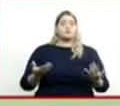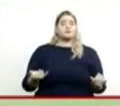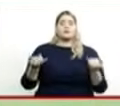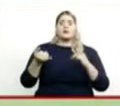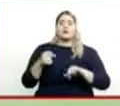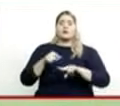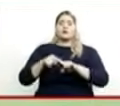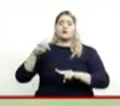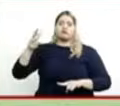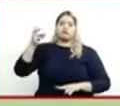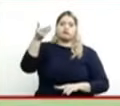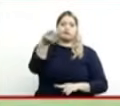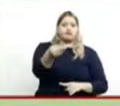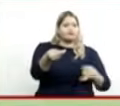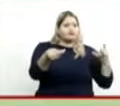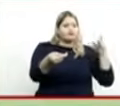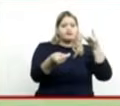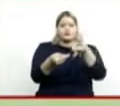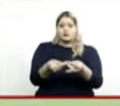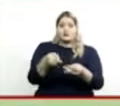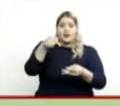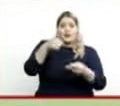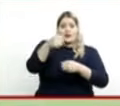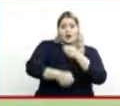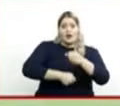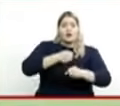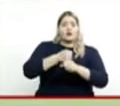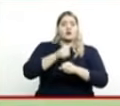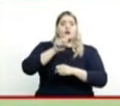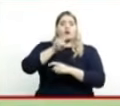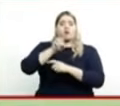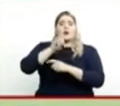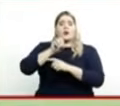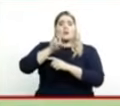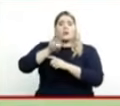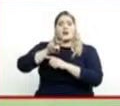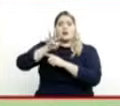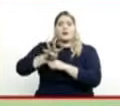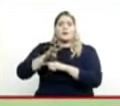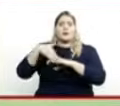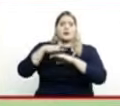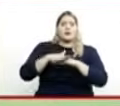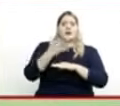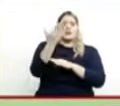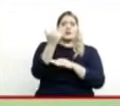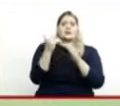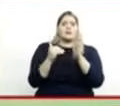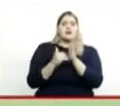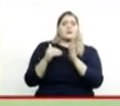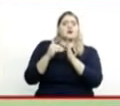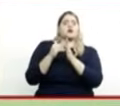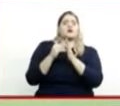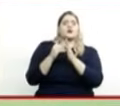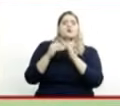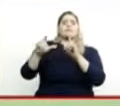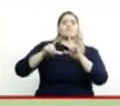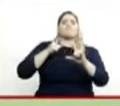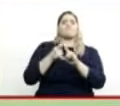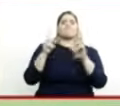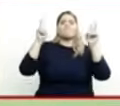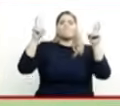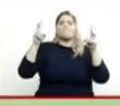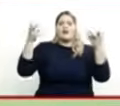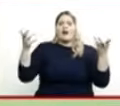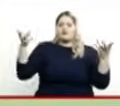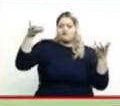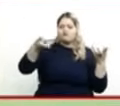Invertiré durante el 2024 más de 15.000 millones de lempiras en carreteras.